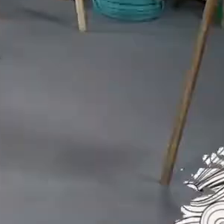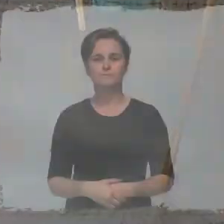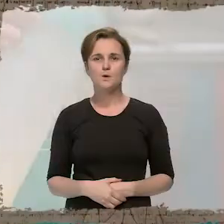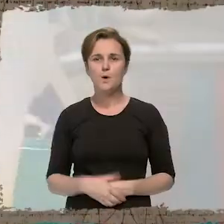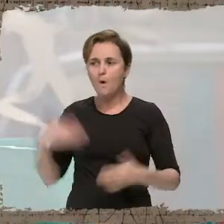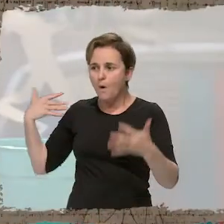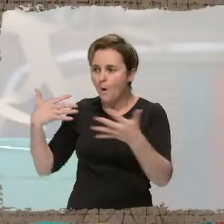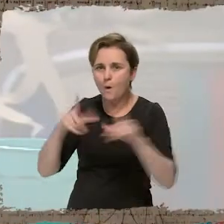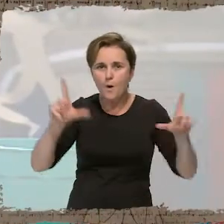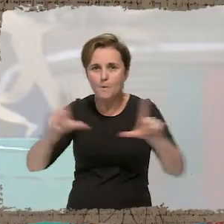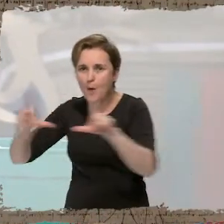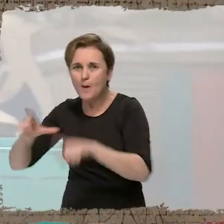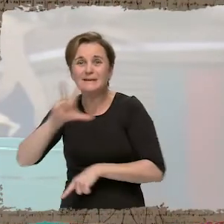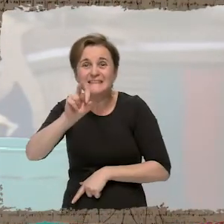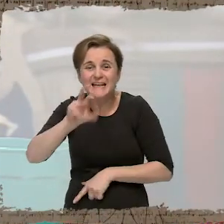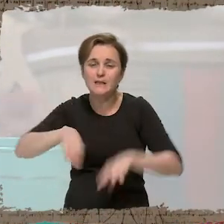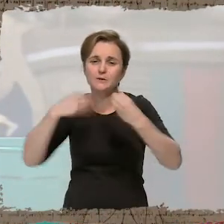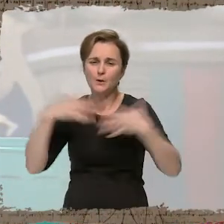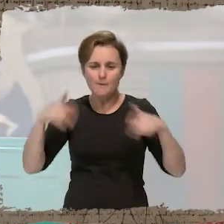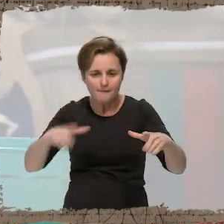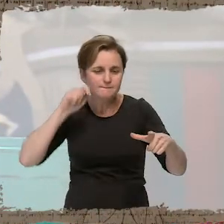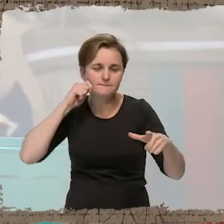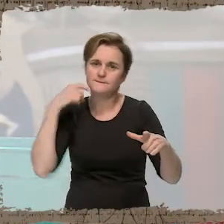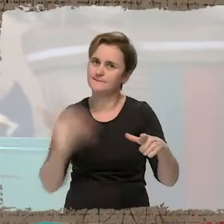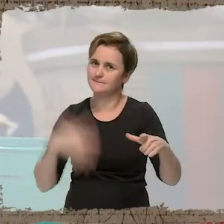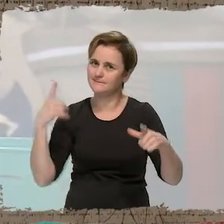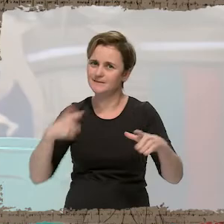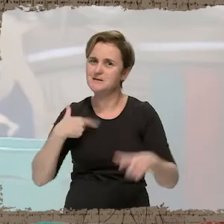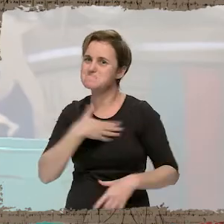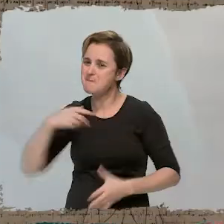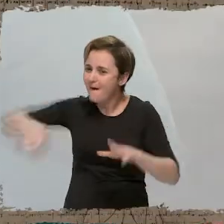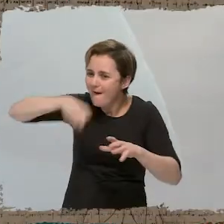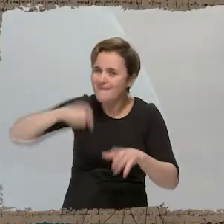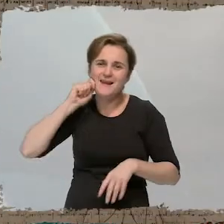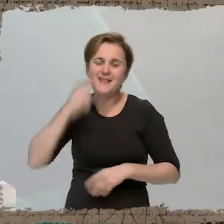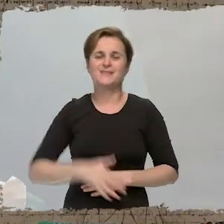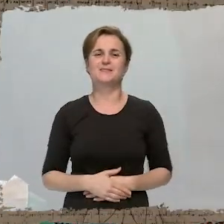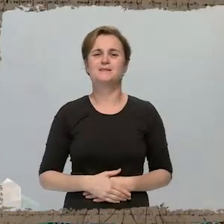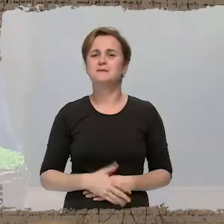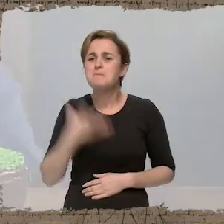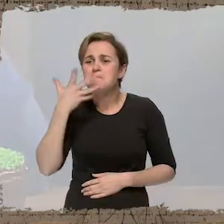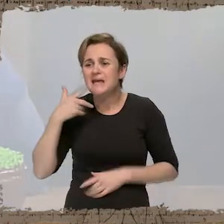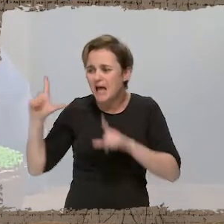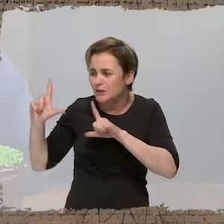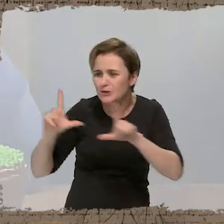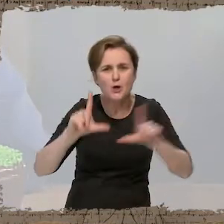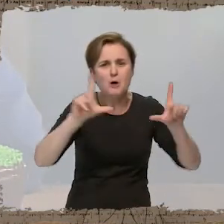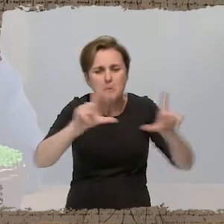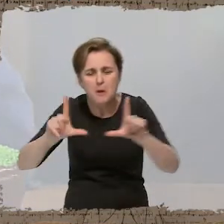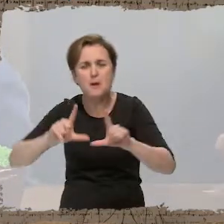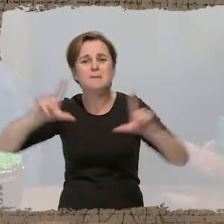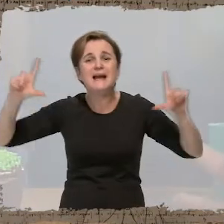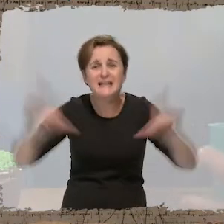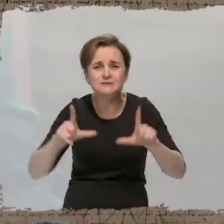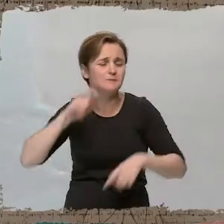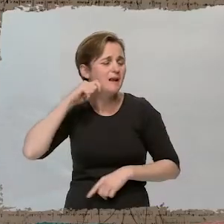30 capítulos un montón y esta torta se ve deliciosa y la mami ser de jugos chicos me encantaron los temas y